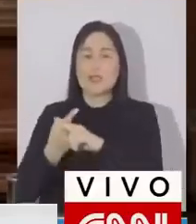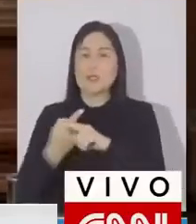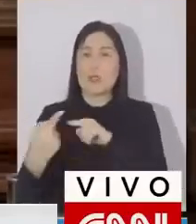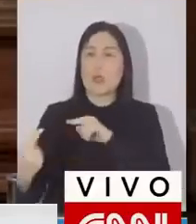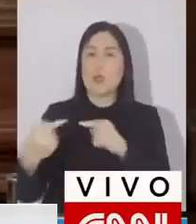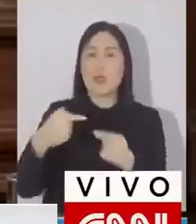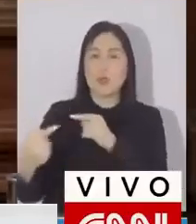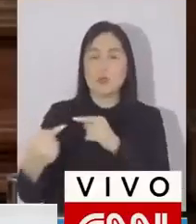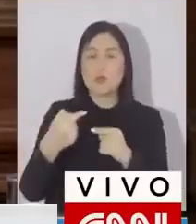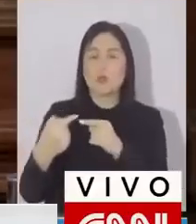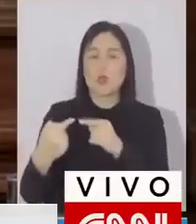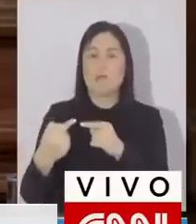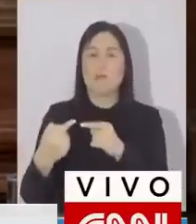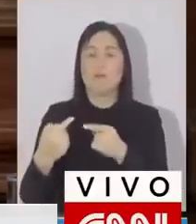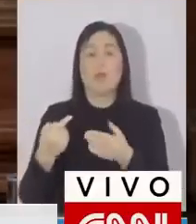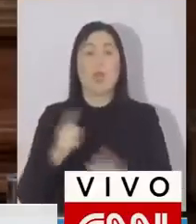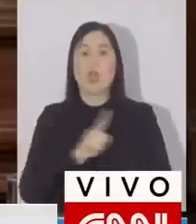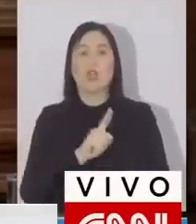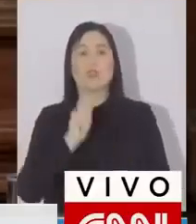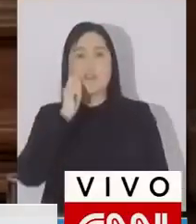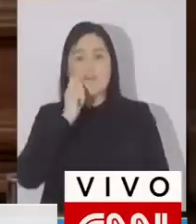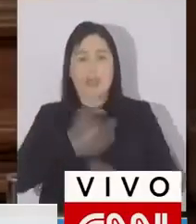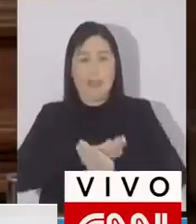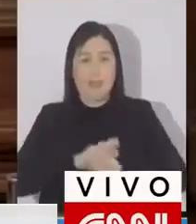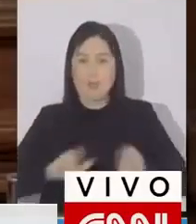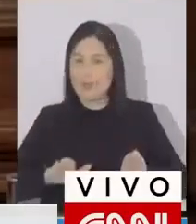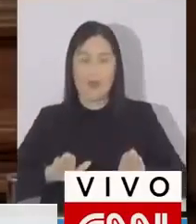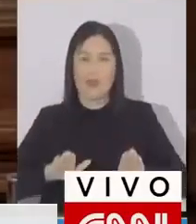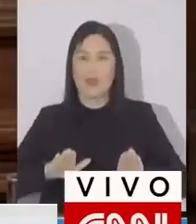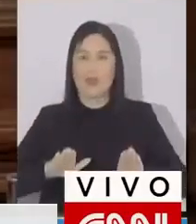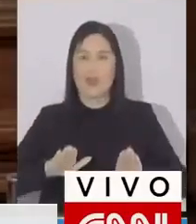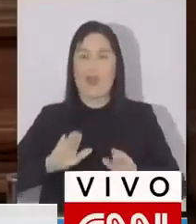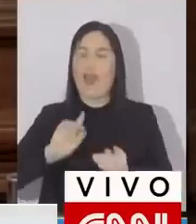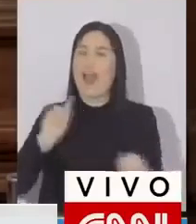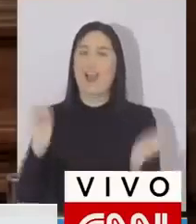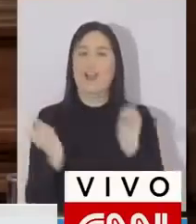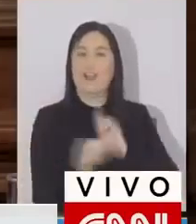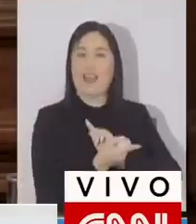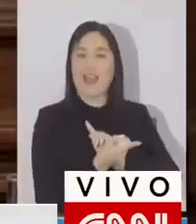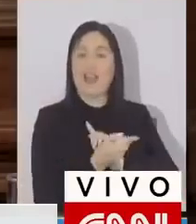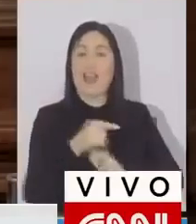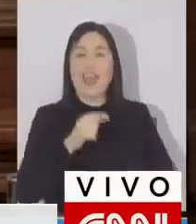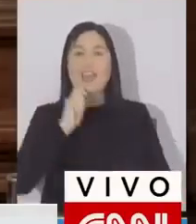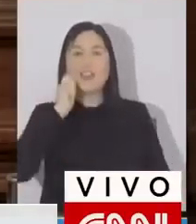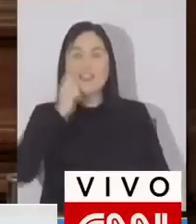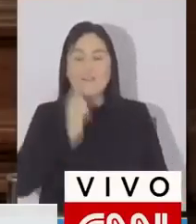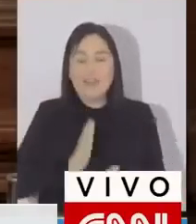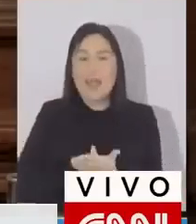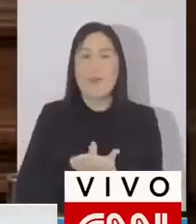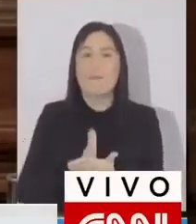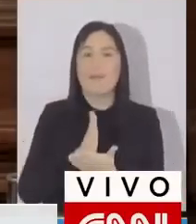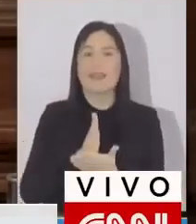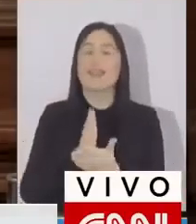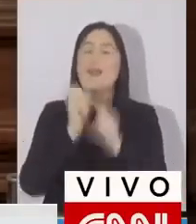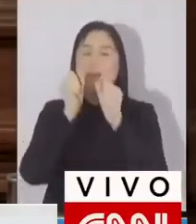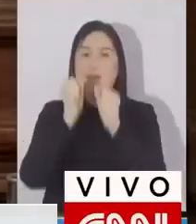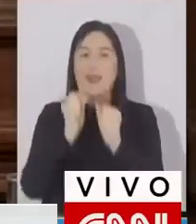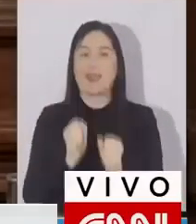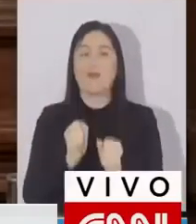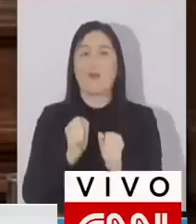final sino que todo lo contrario es un Punto de partida para que llegue a ser un punto de encuentro